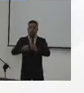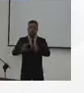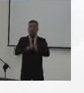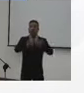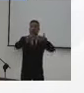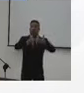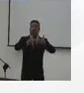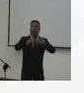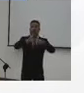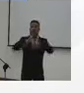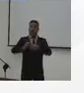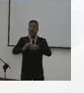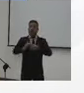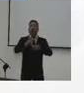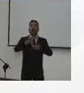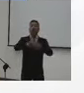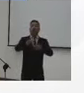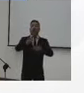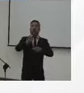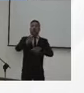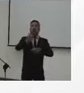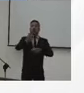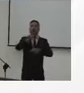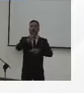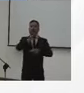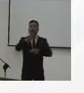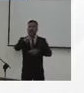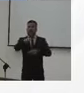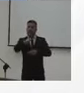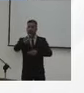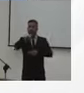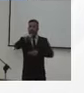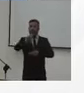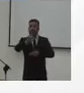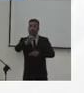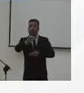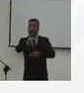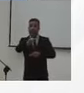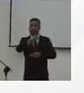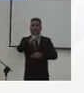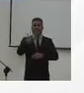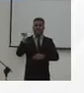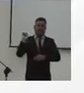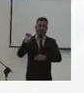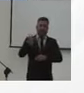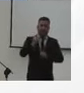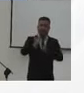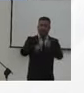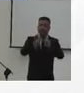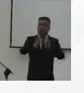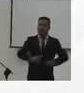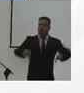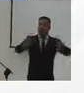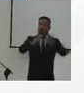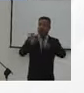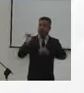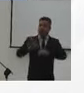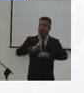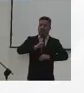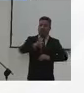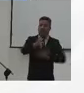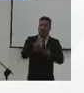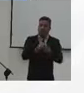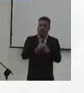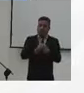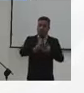Olímpico y Paralímpico, doctor Baltasar Medina, persona fundamental en lo que ha sido el deporte en todos estos años en